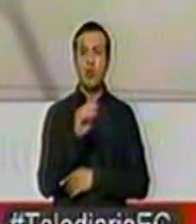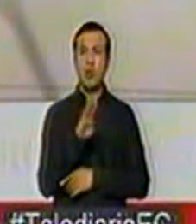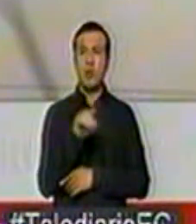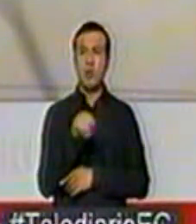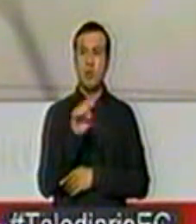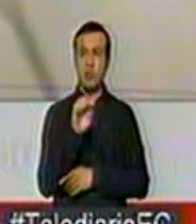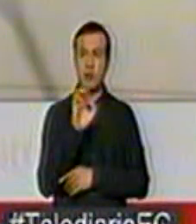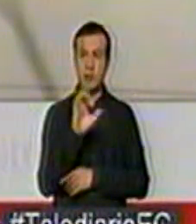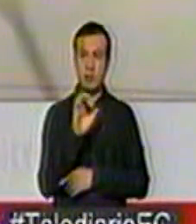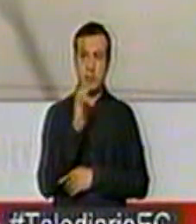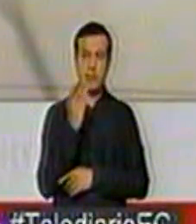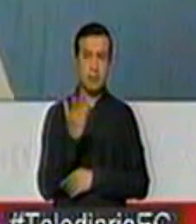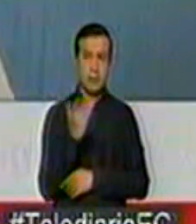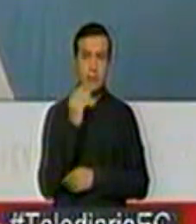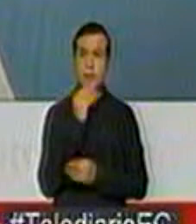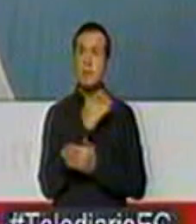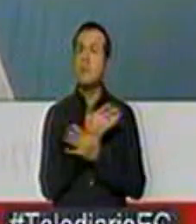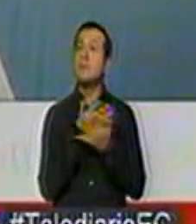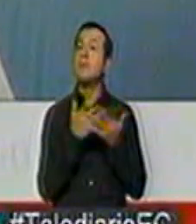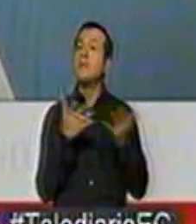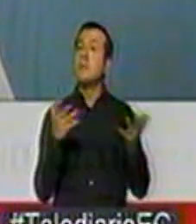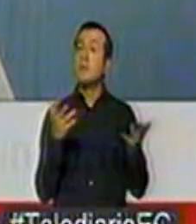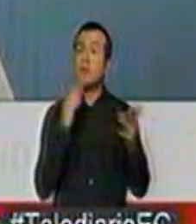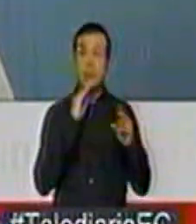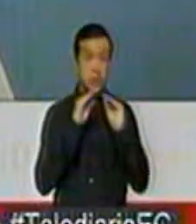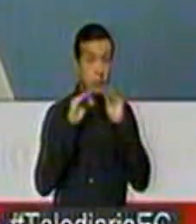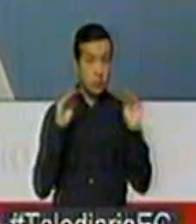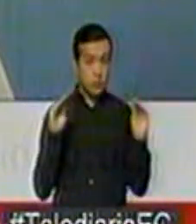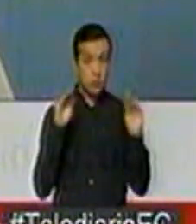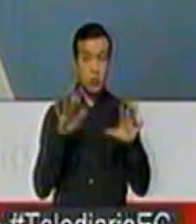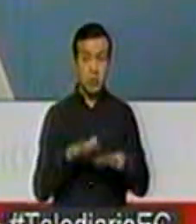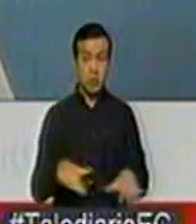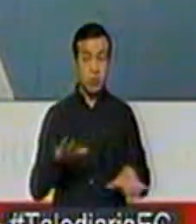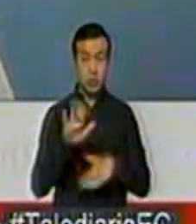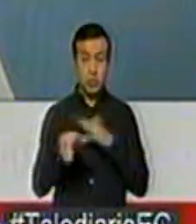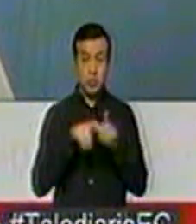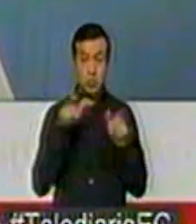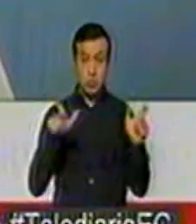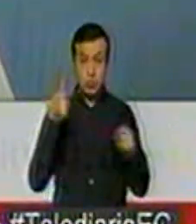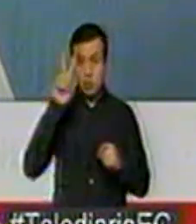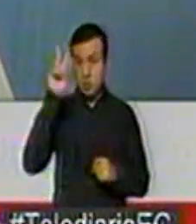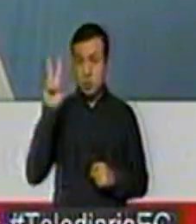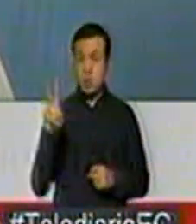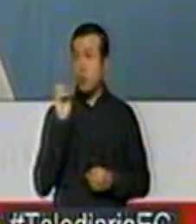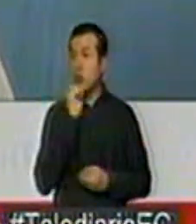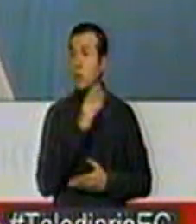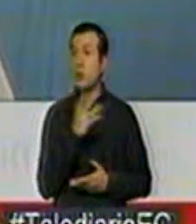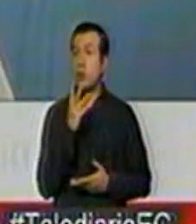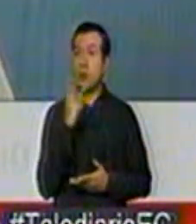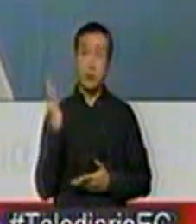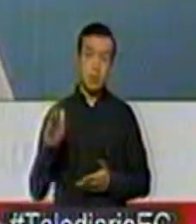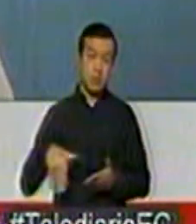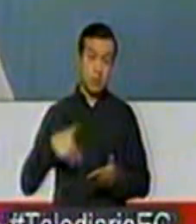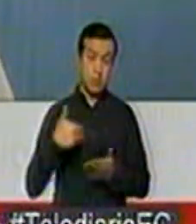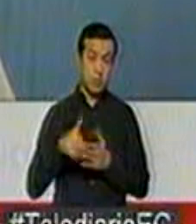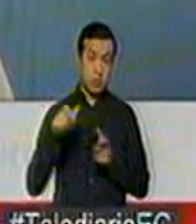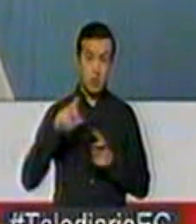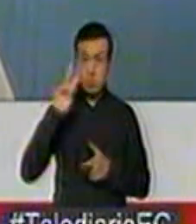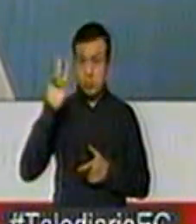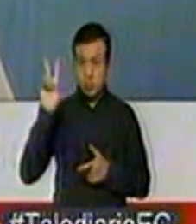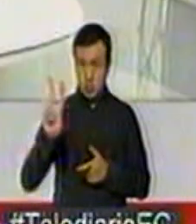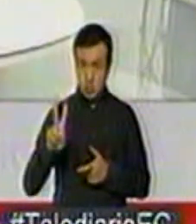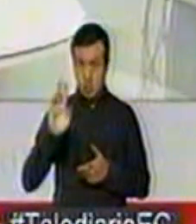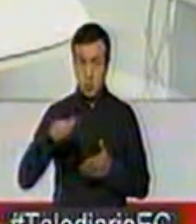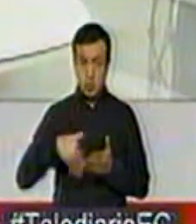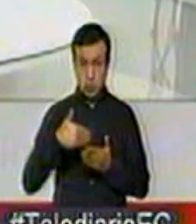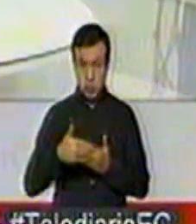www.consuladovirtual.gov.es. ¿Cuál es el mensaje pues que le daría a usted en este momento a todos los ciudadanos venezolanos que están viniendo, tanto como los que ya están en el país,